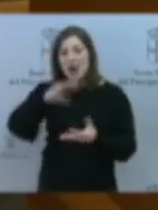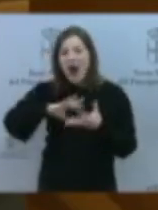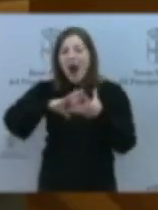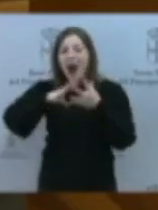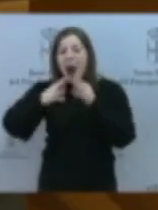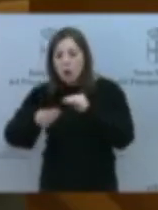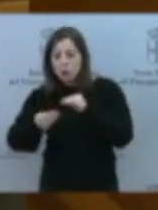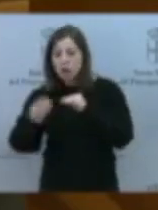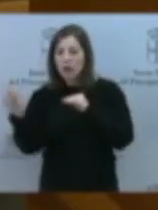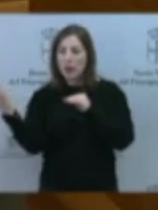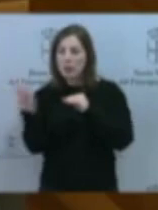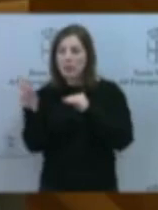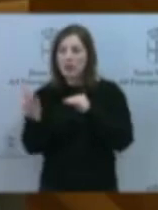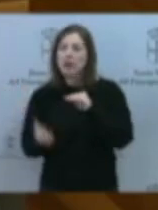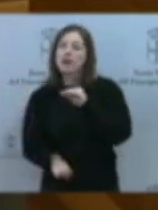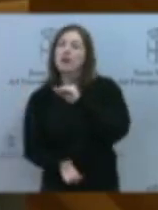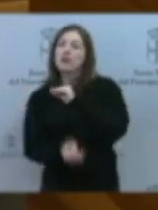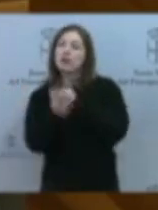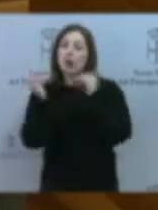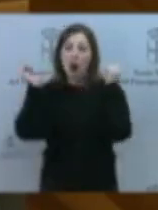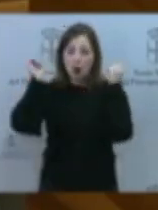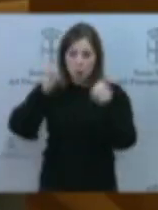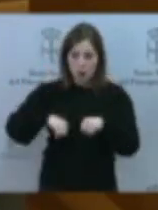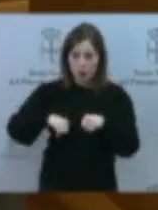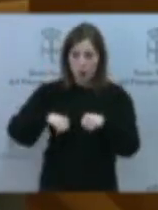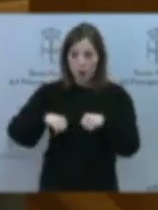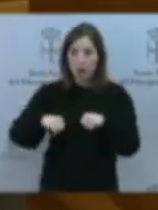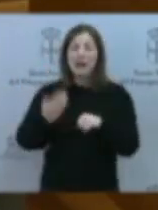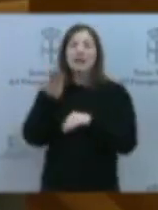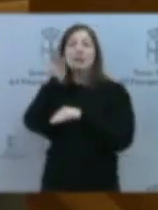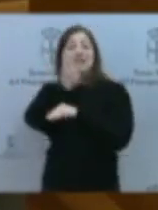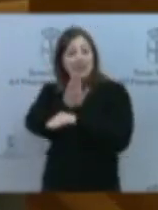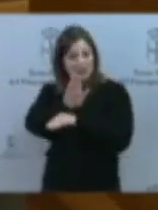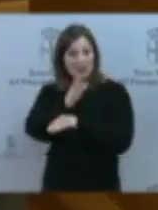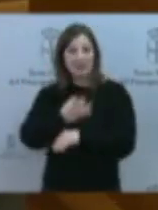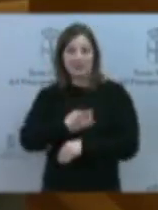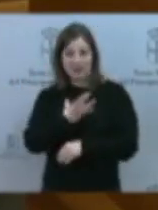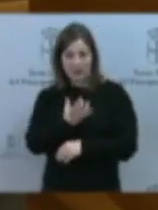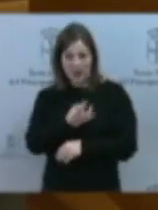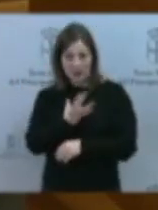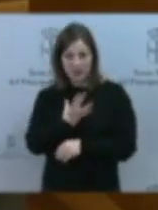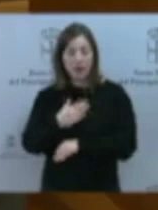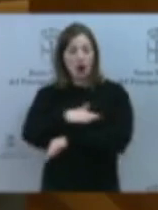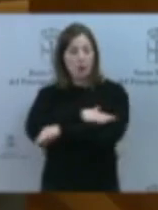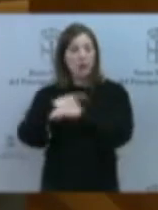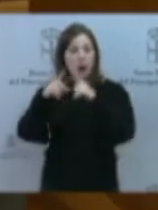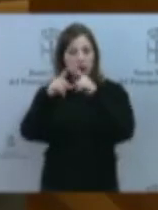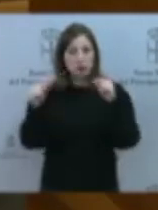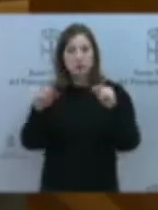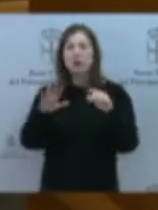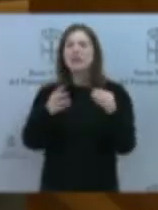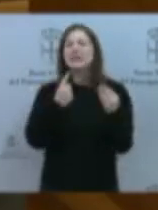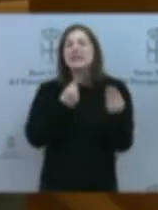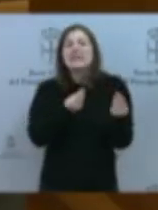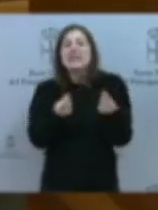sindicales representativas de los trabajadores, esa es la posición del gobierno de Asturias, pero da la sensación de que usted anhela o echa de menos aquel